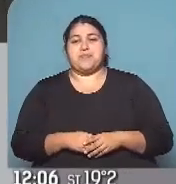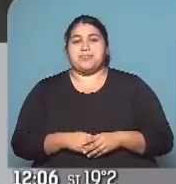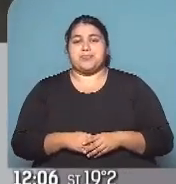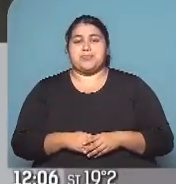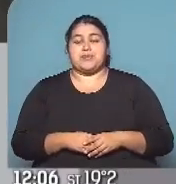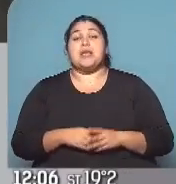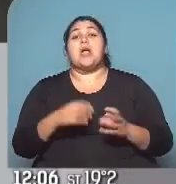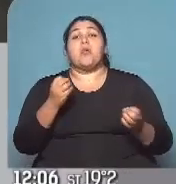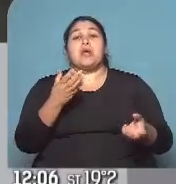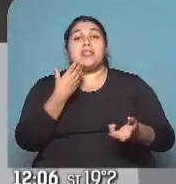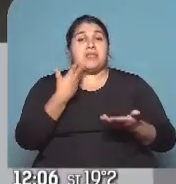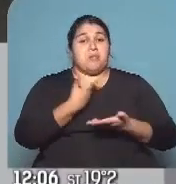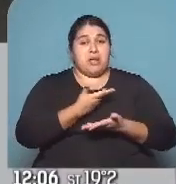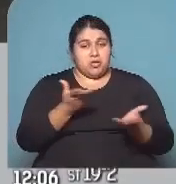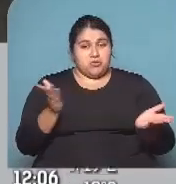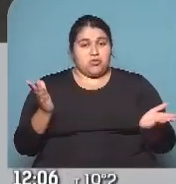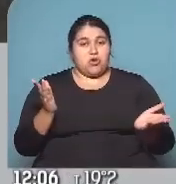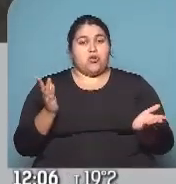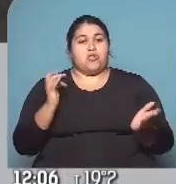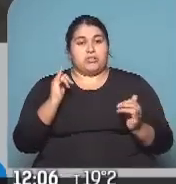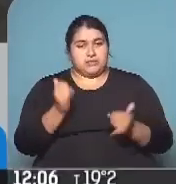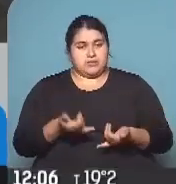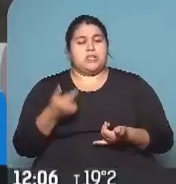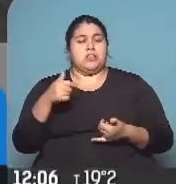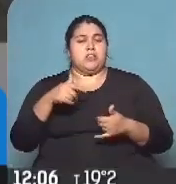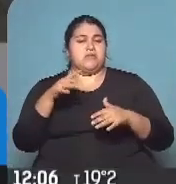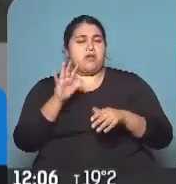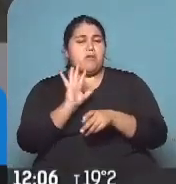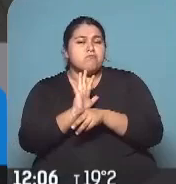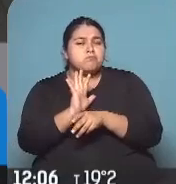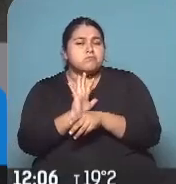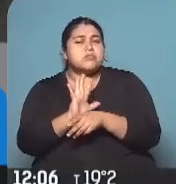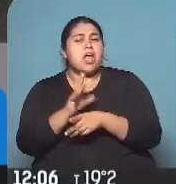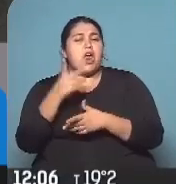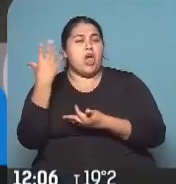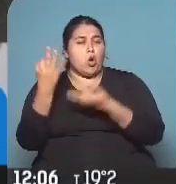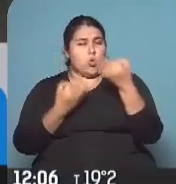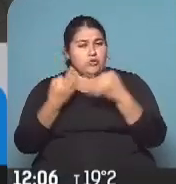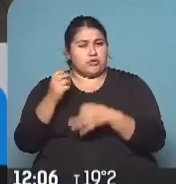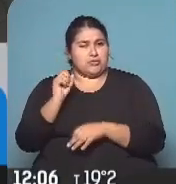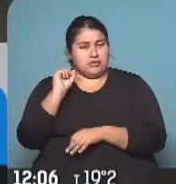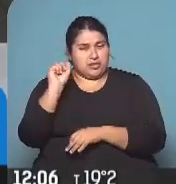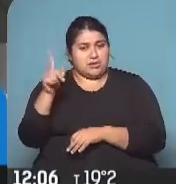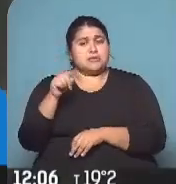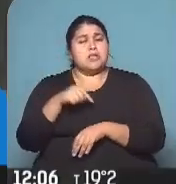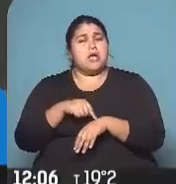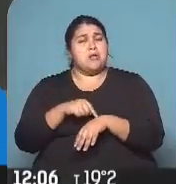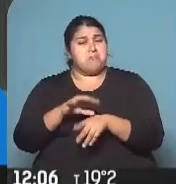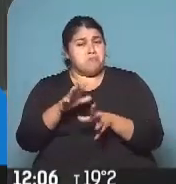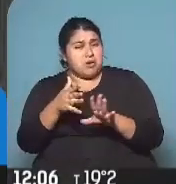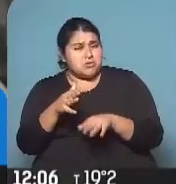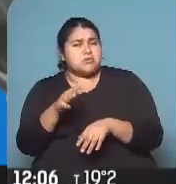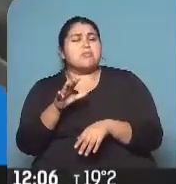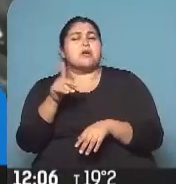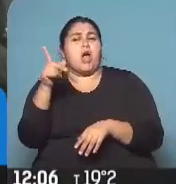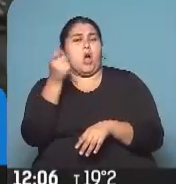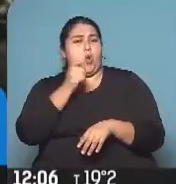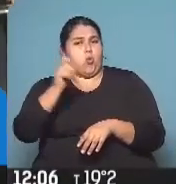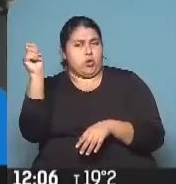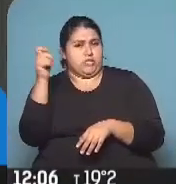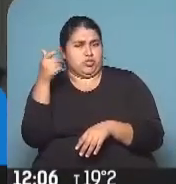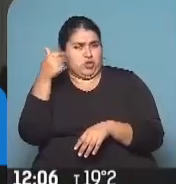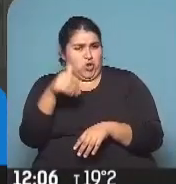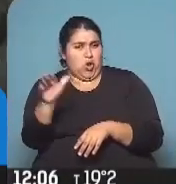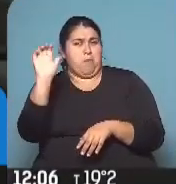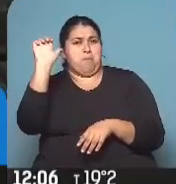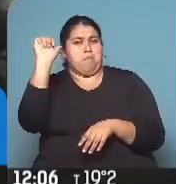Buenas tardes para todos. Monchi, tiene que ver con esta marcha y contramarcha de la Corte Suprema de Justicia, recordemos, hace horas nada más, de cara a este juicio oral que comenzará